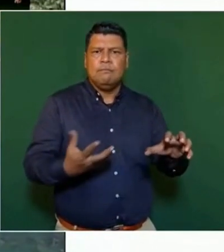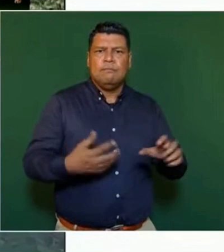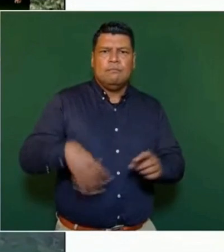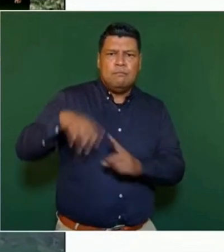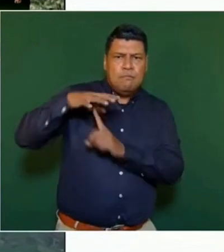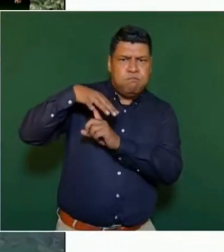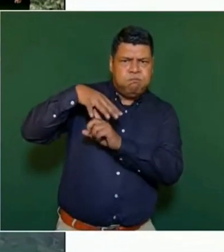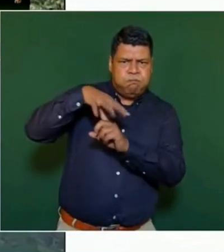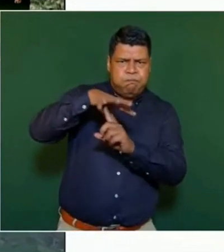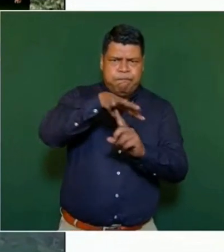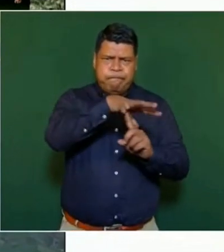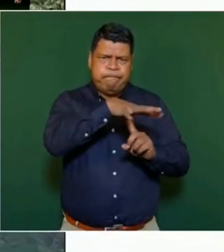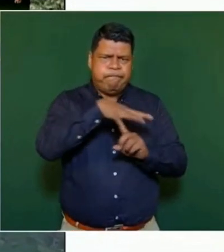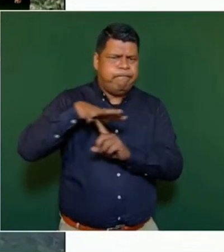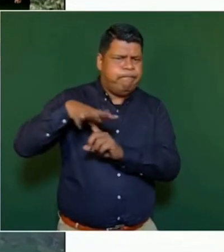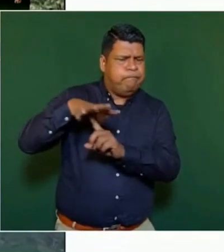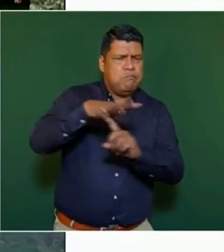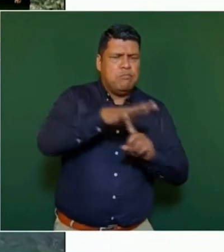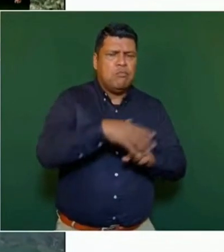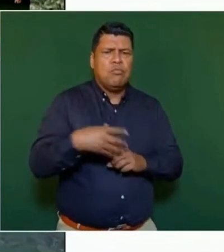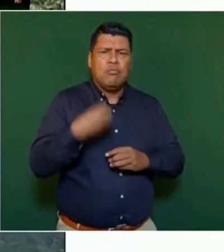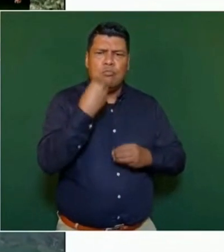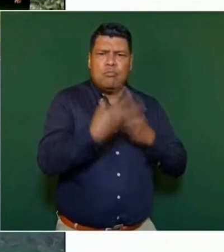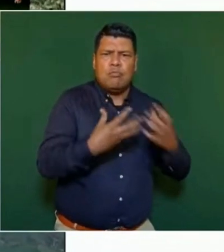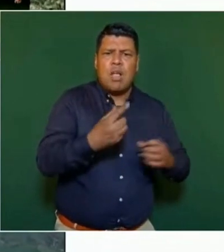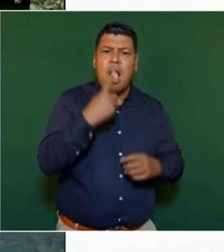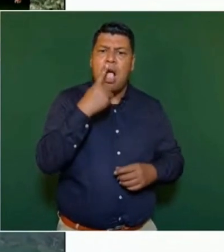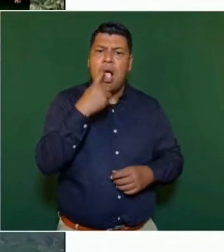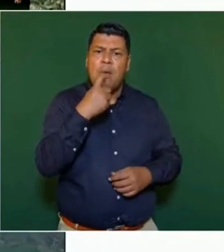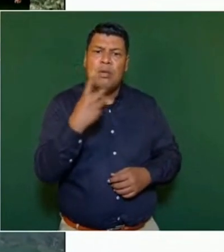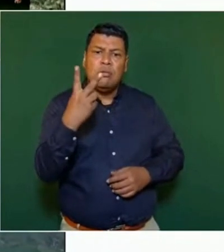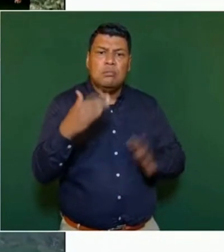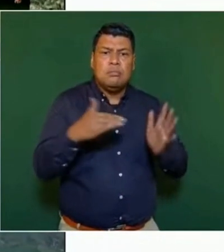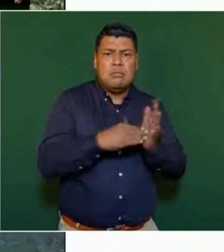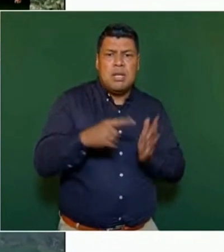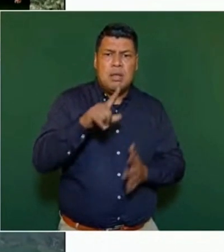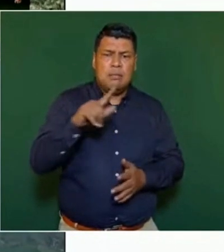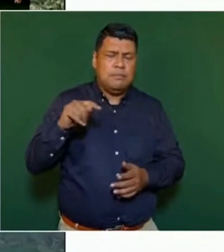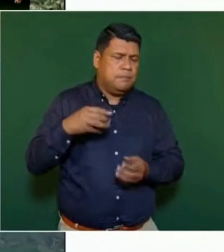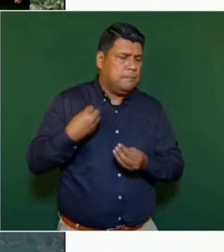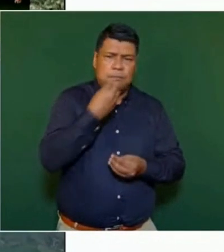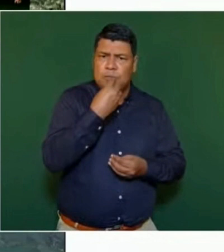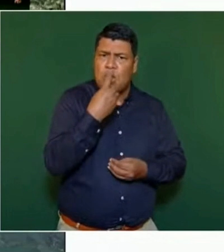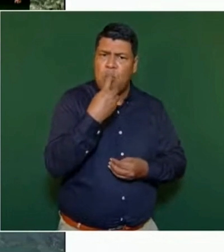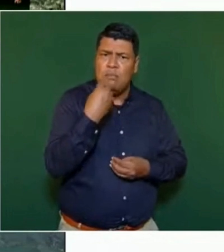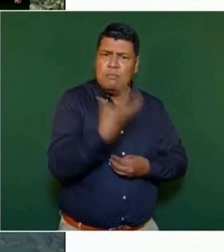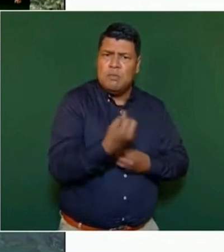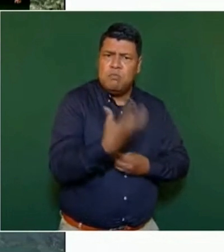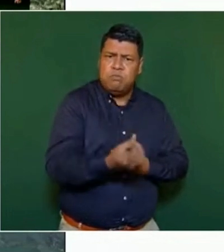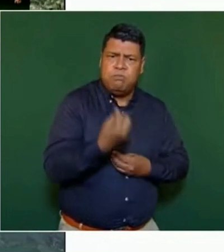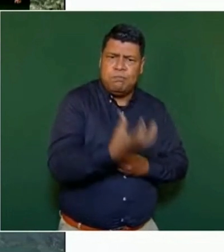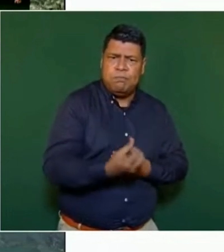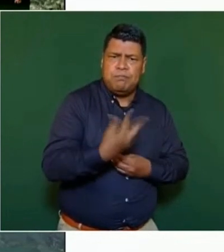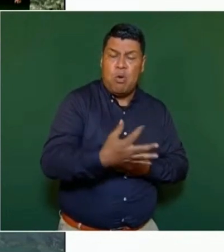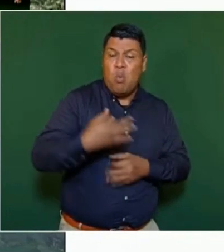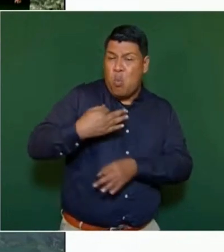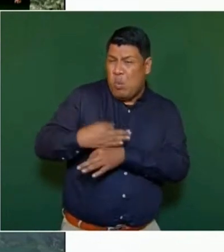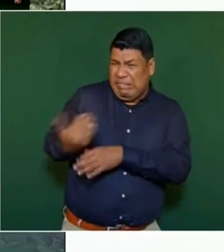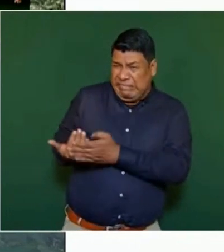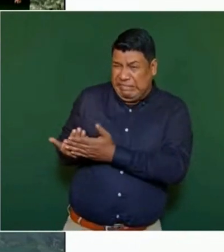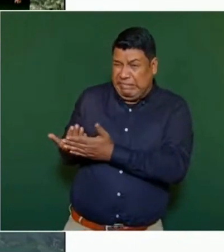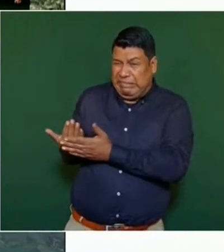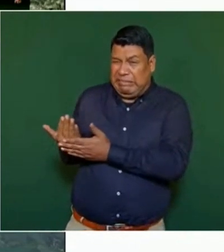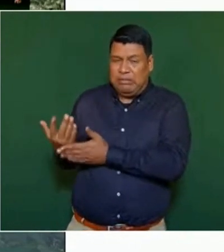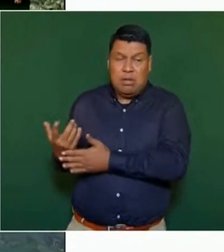los helicópteros, se han distribuido hasta ahorita 2.000 litros de agua, porque apenas nos está llegando ahorita todo lo que... Hoy en la mañana